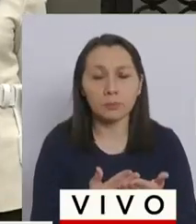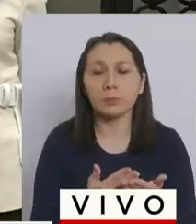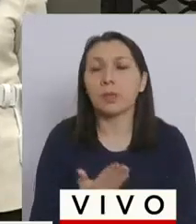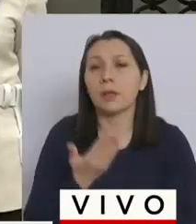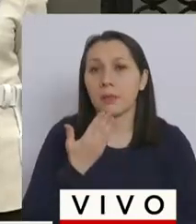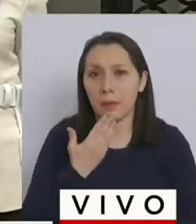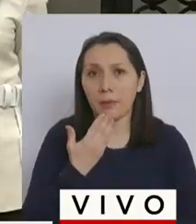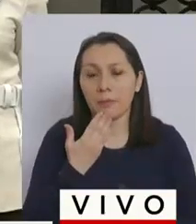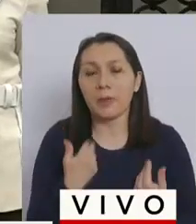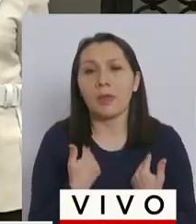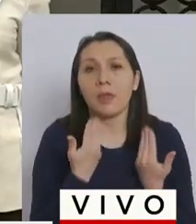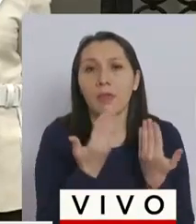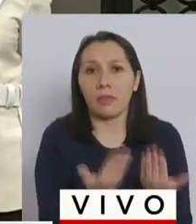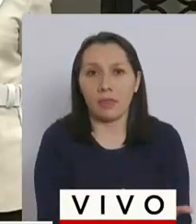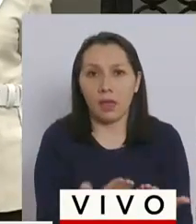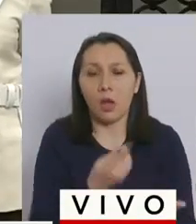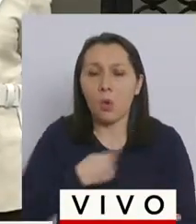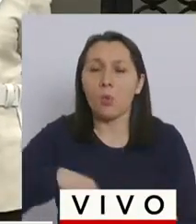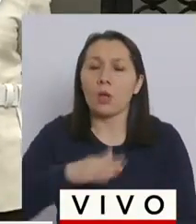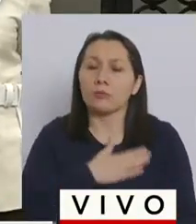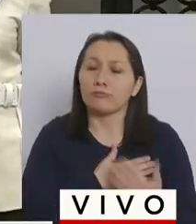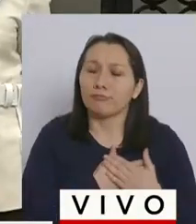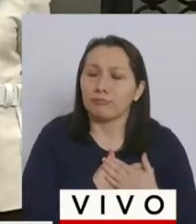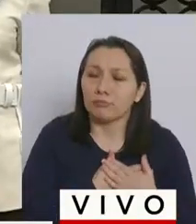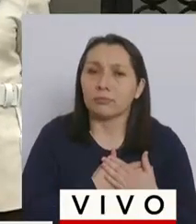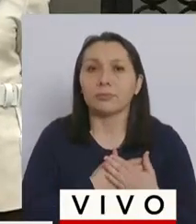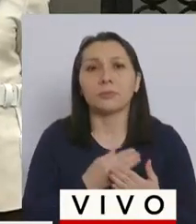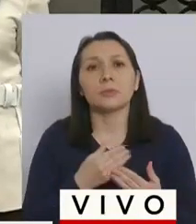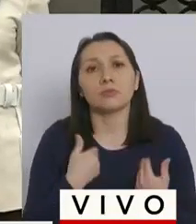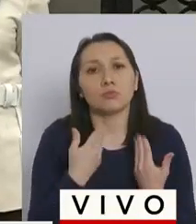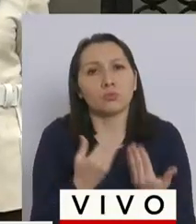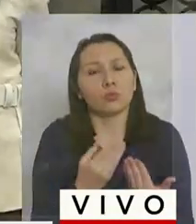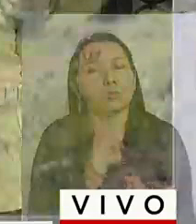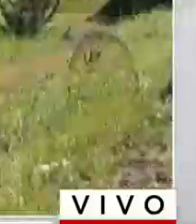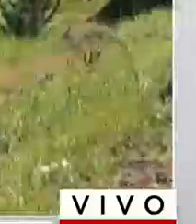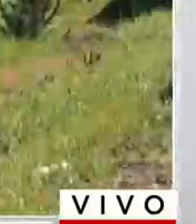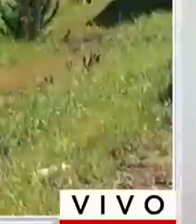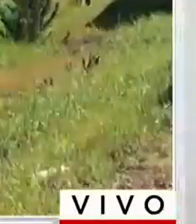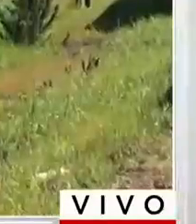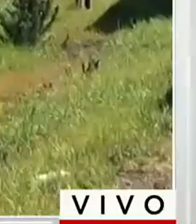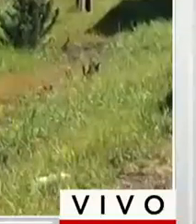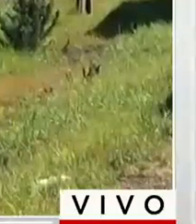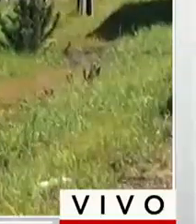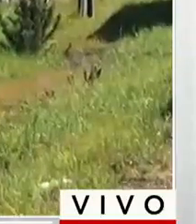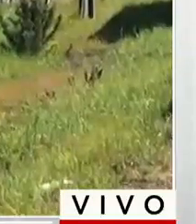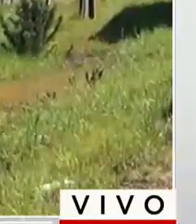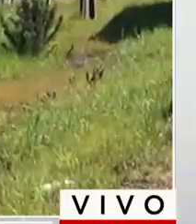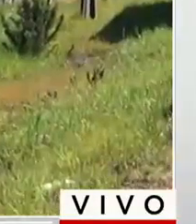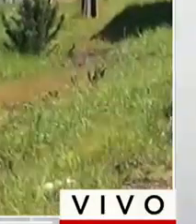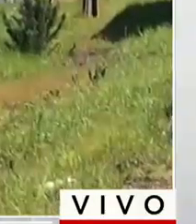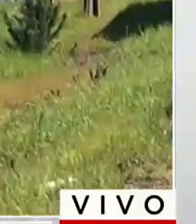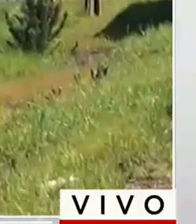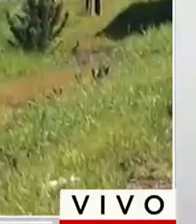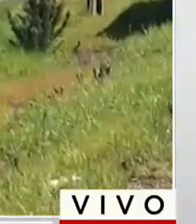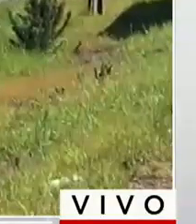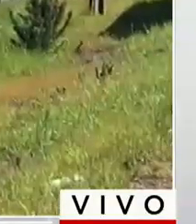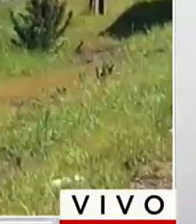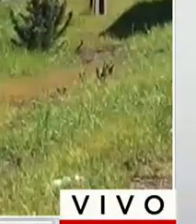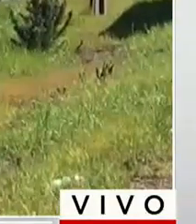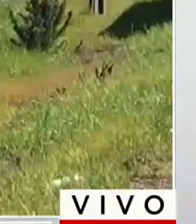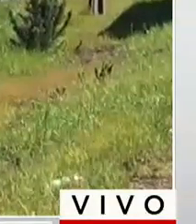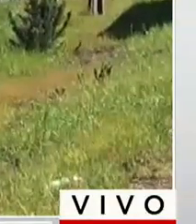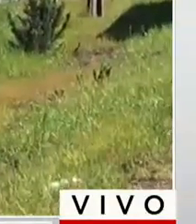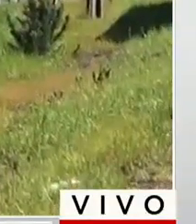también entregarles nuestras condolencias, nuestra solidaridad a Carabineros de Chile, cuya tarea